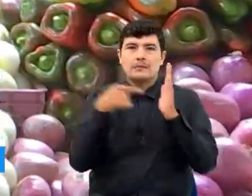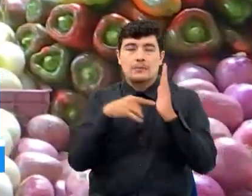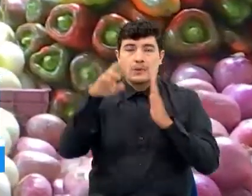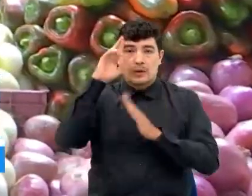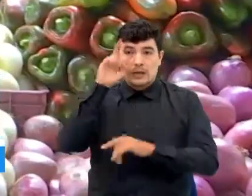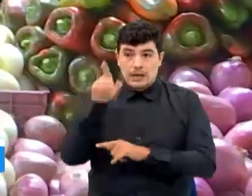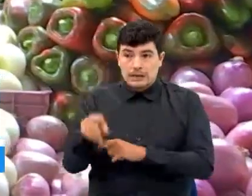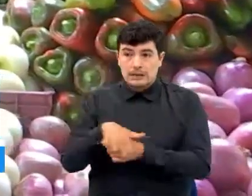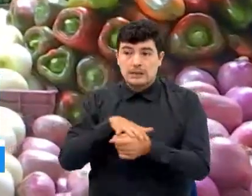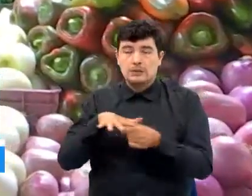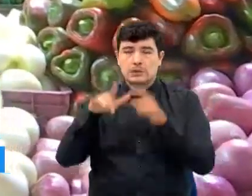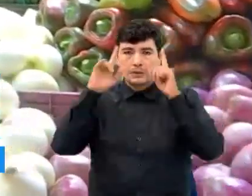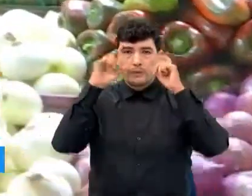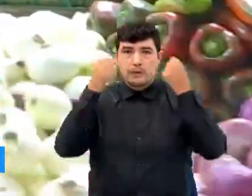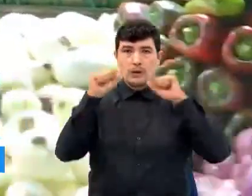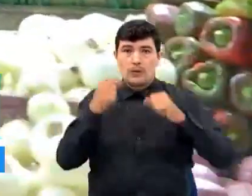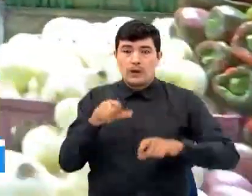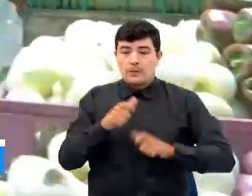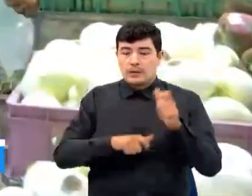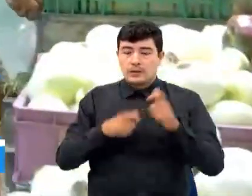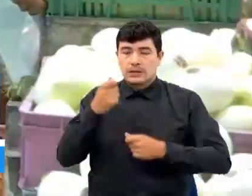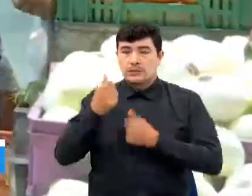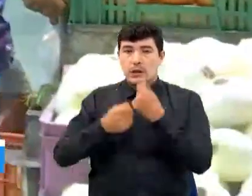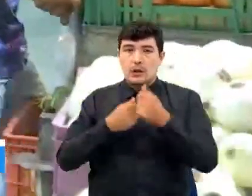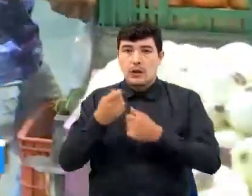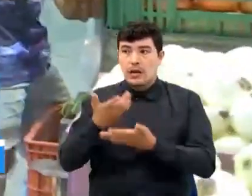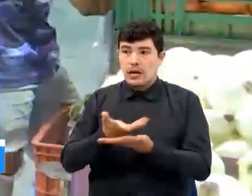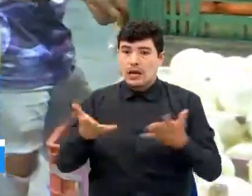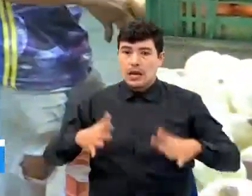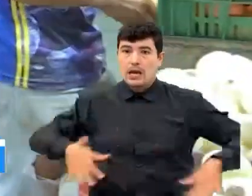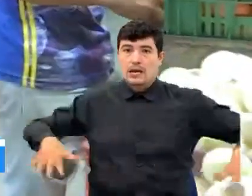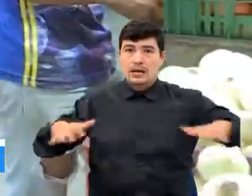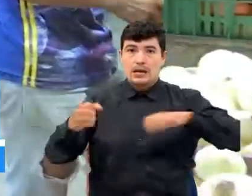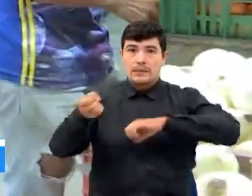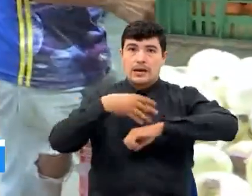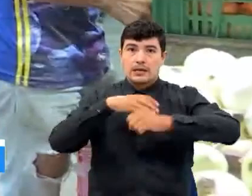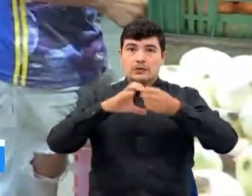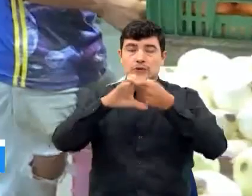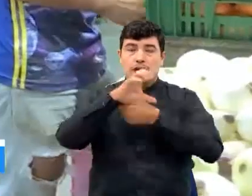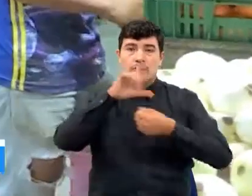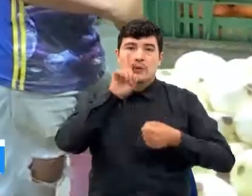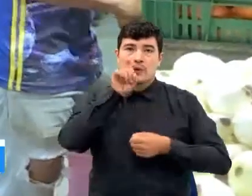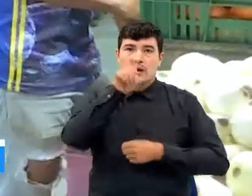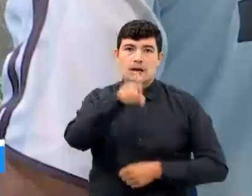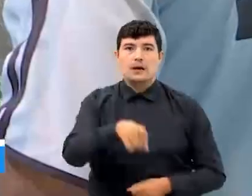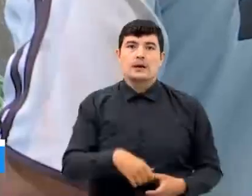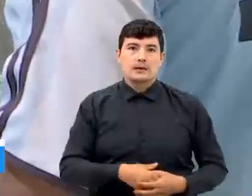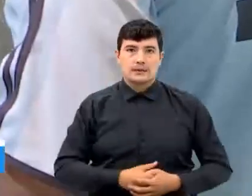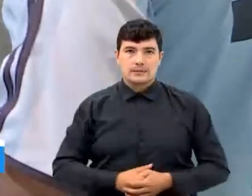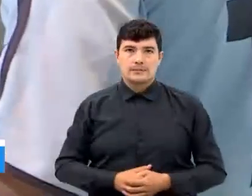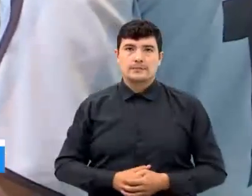en preocupación a todos los comerciantes de las diferentes plazas de mercado en Bucaramanga.